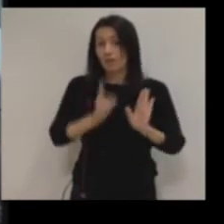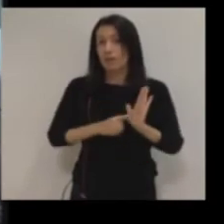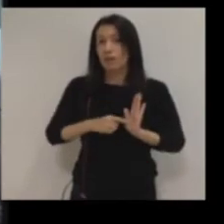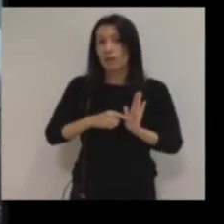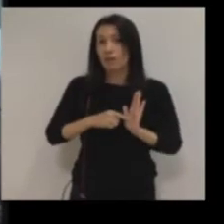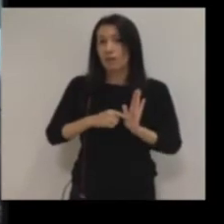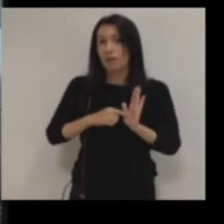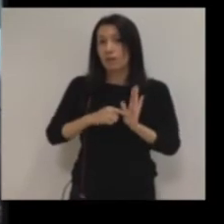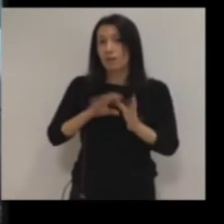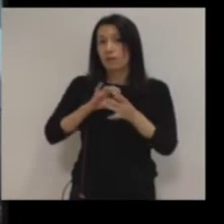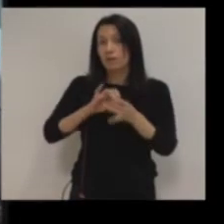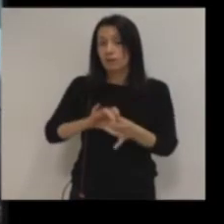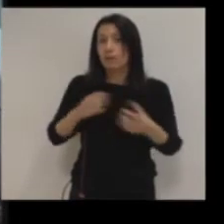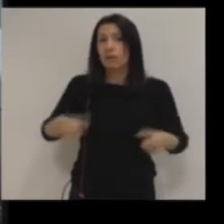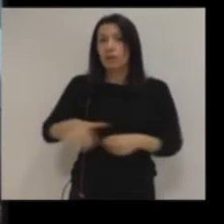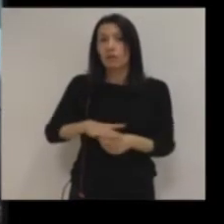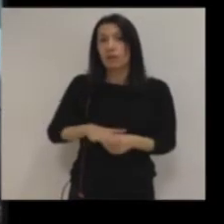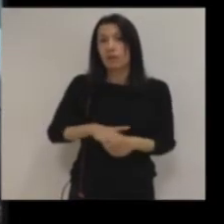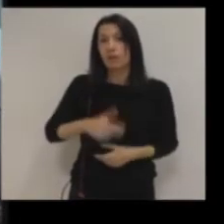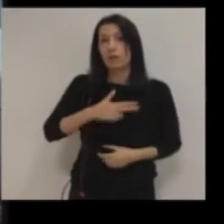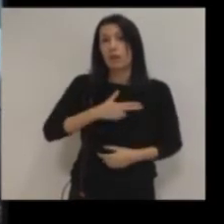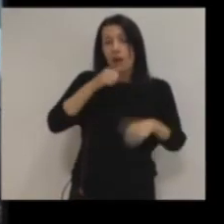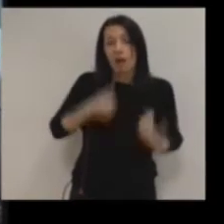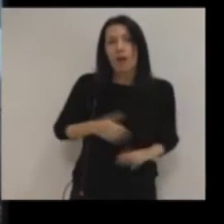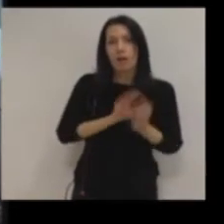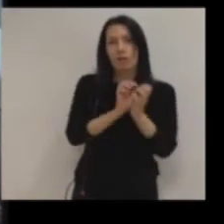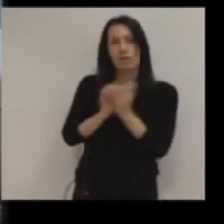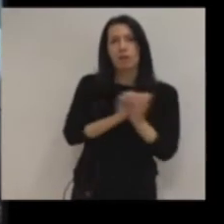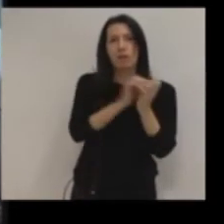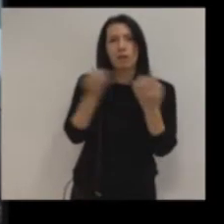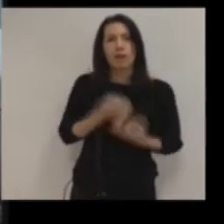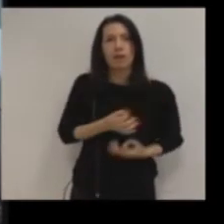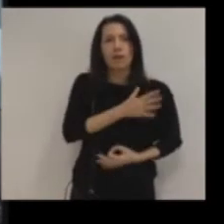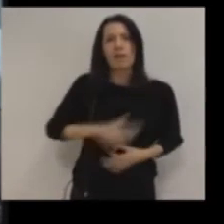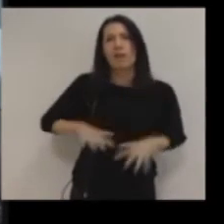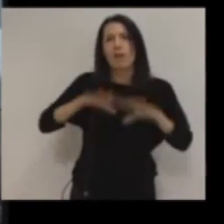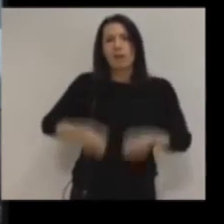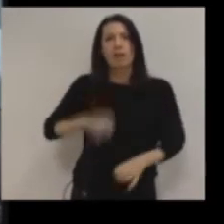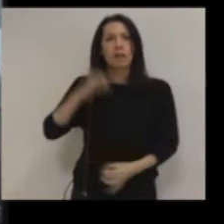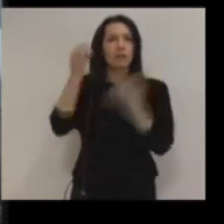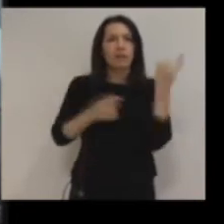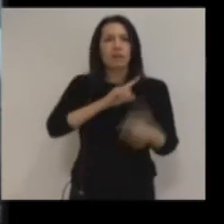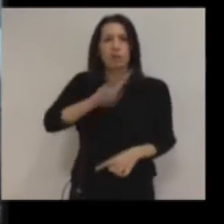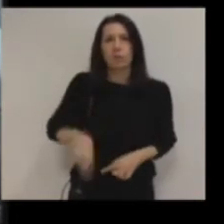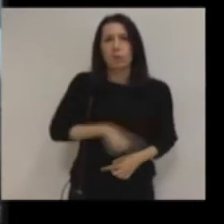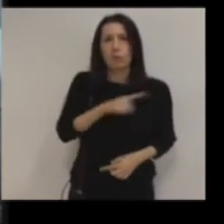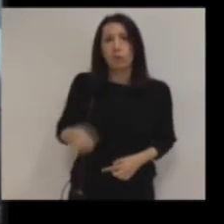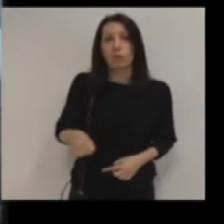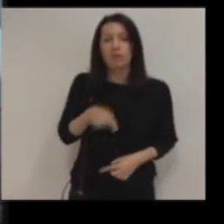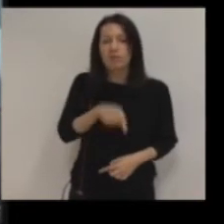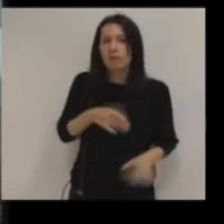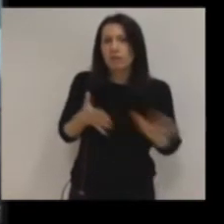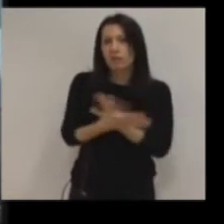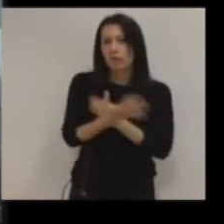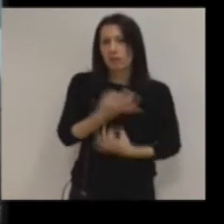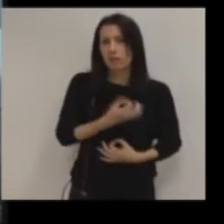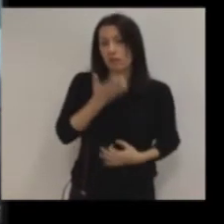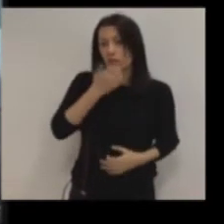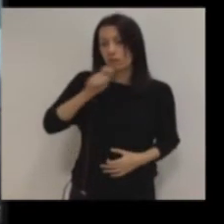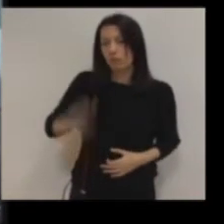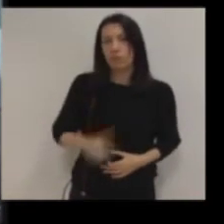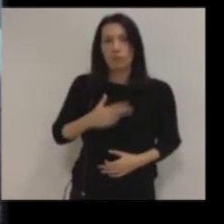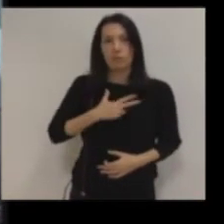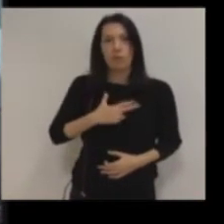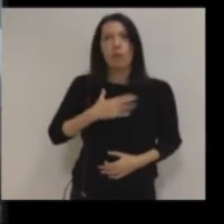en el mundo del derecho se está hablando si debe haber reservas de actividad o no reservas de actividad, que en este caso es si un abogado puede